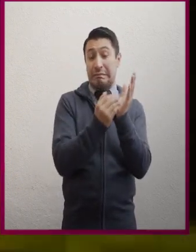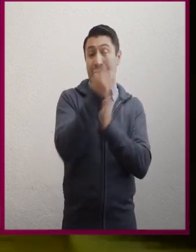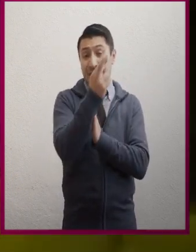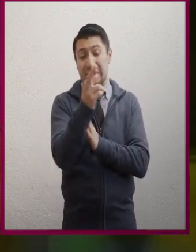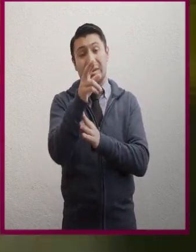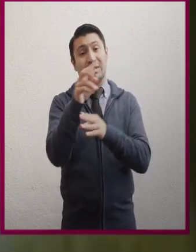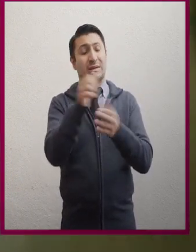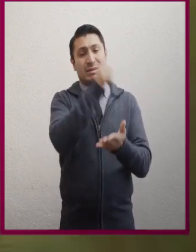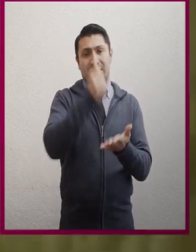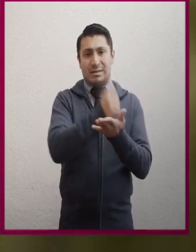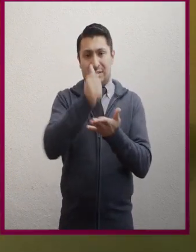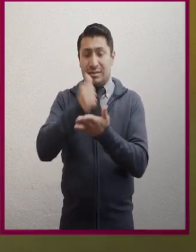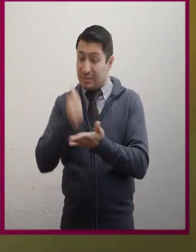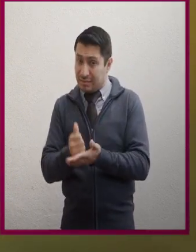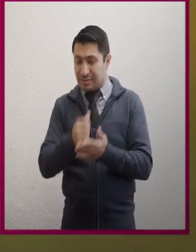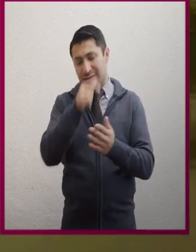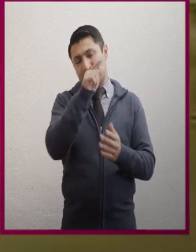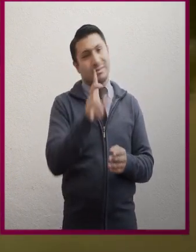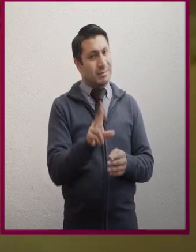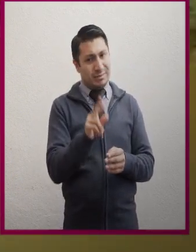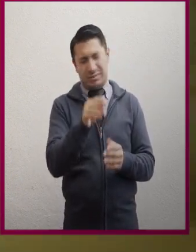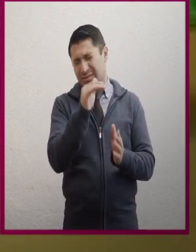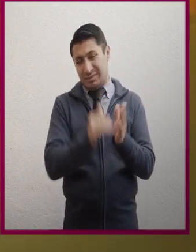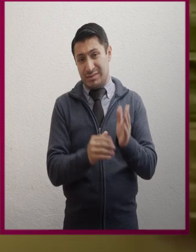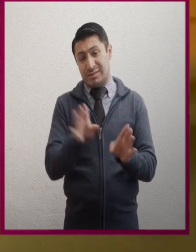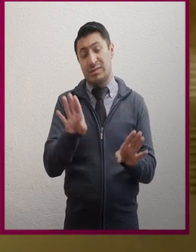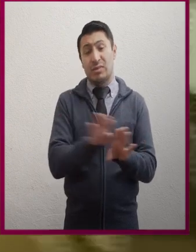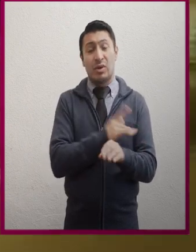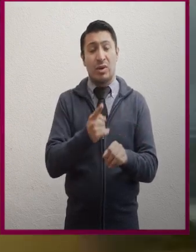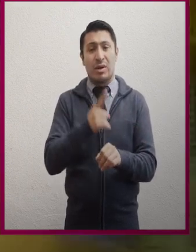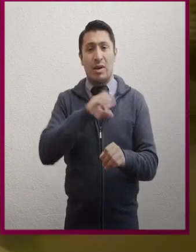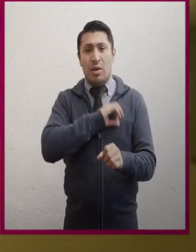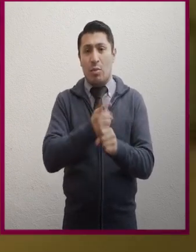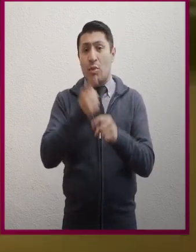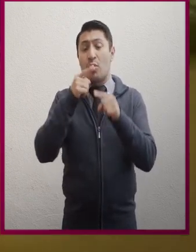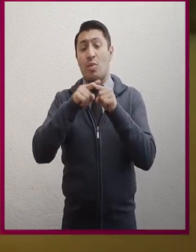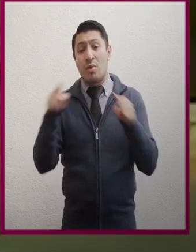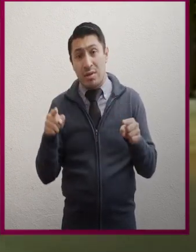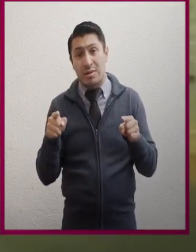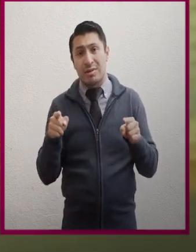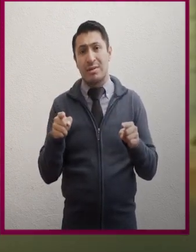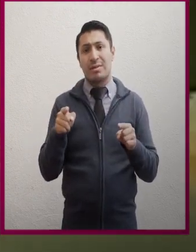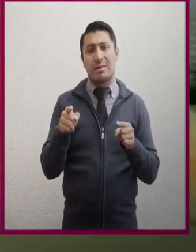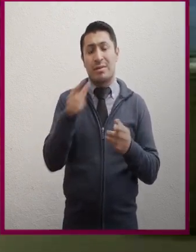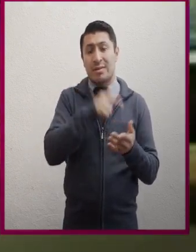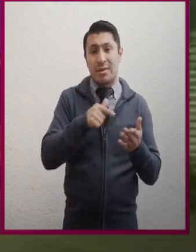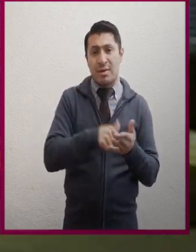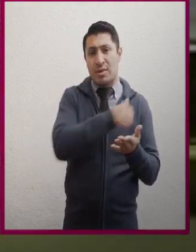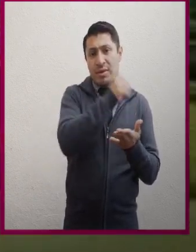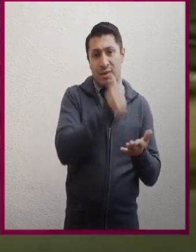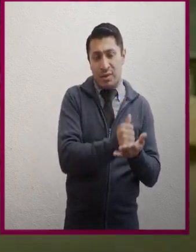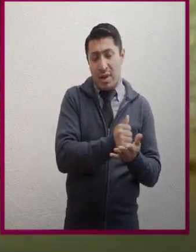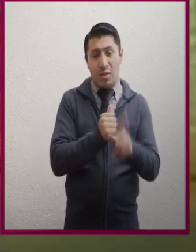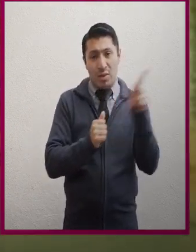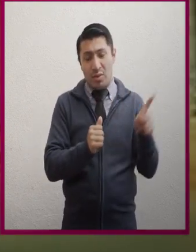económicos es mayor que en las zonas urbanas. Esto se debe a la gran diferencia de oportunidades